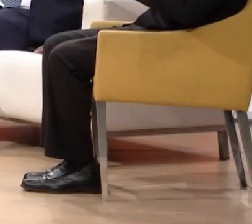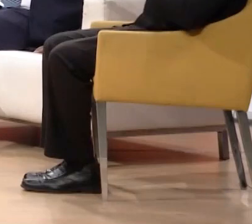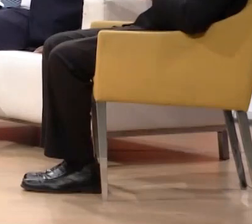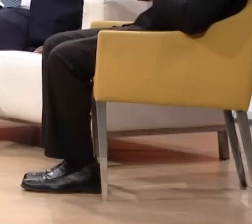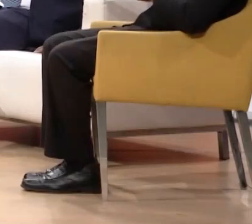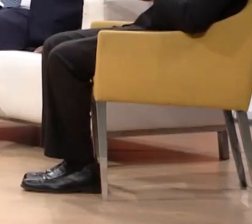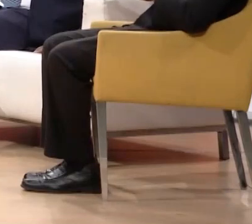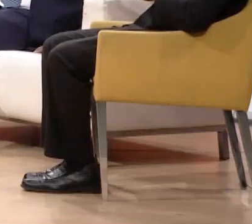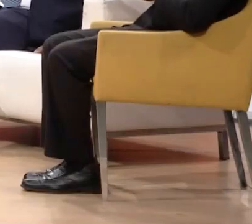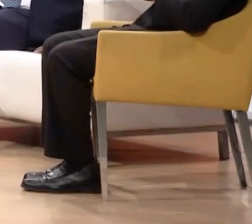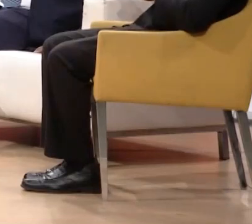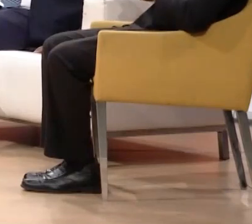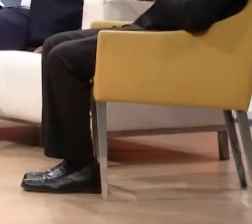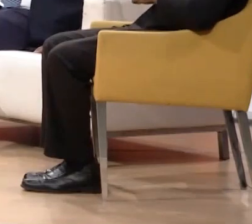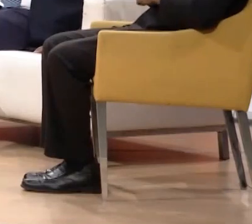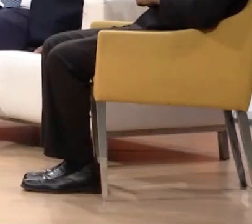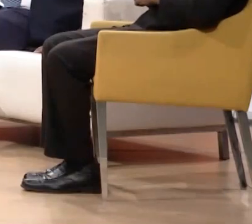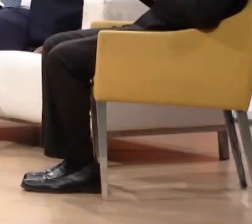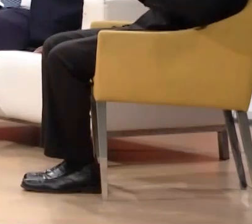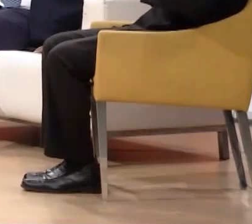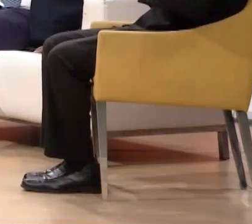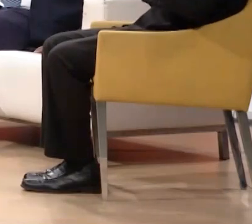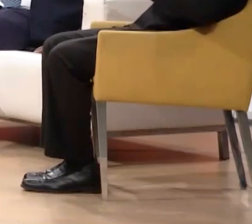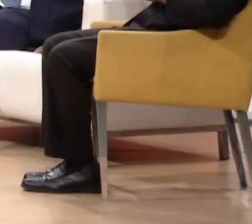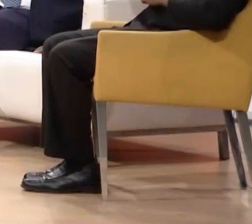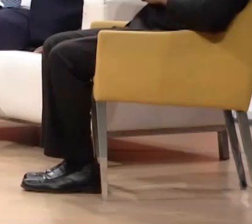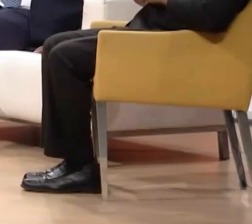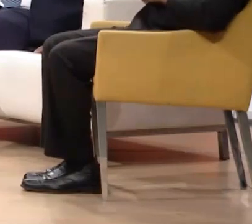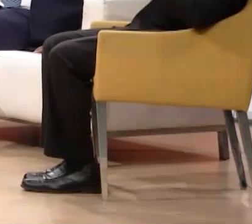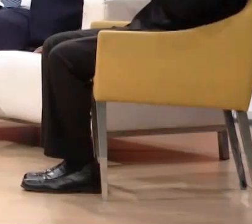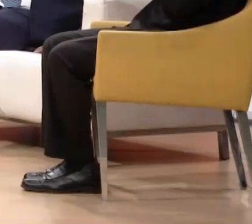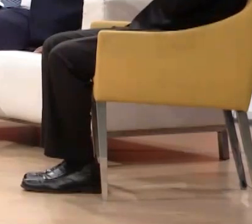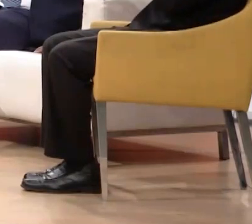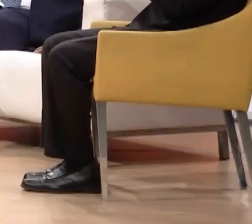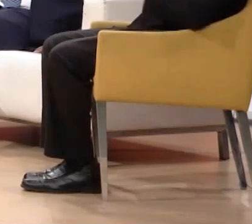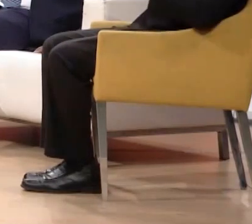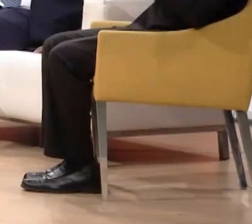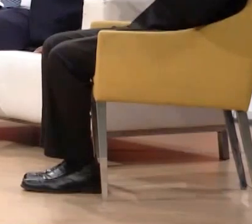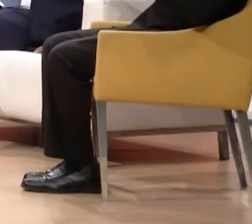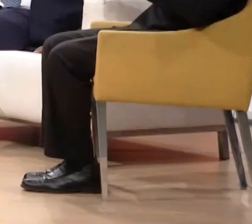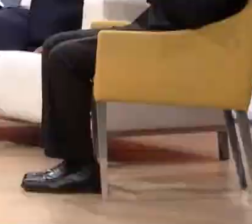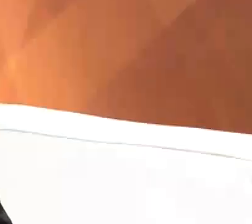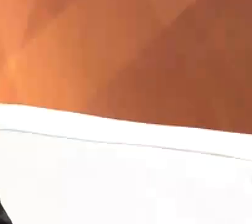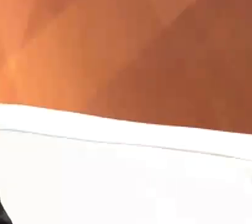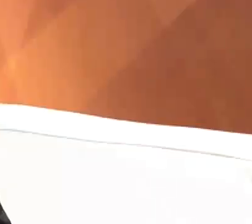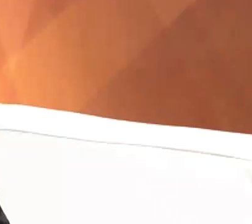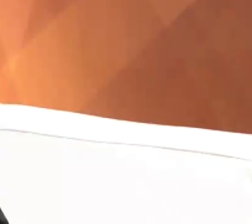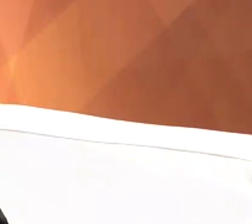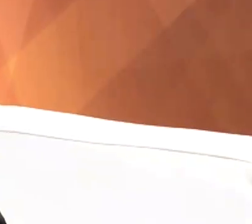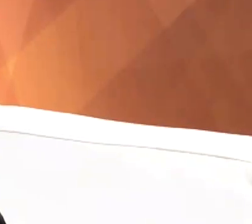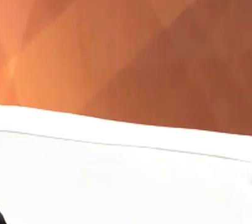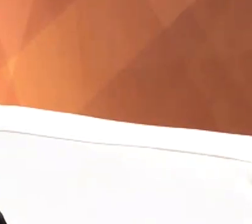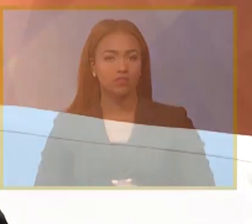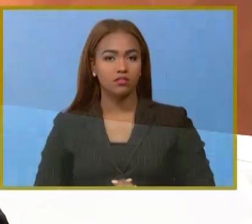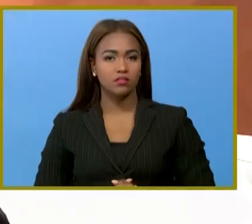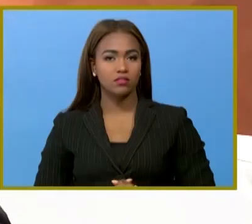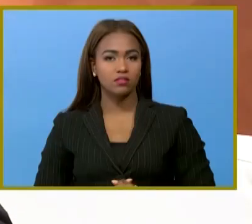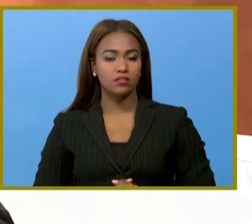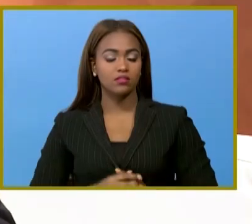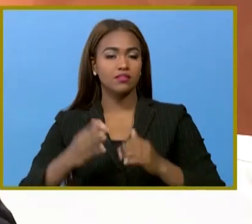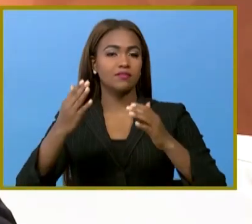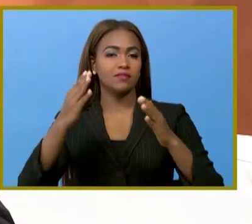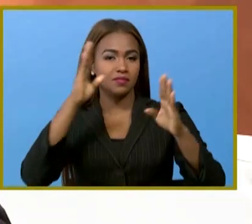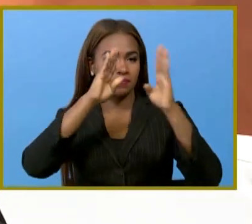a nuestro querido amigo Magino Corporan, quien es el director general de Conadi. Magino, saludos, hermano. Qué bueno poder hacer este